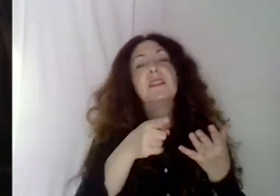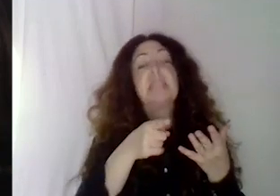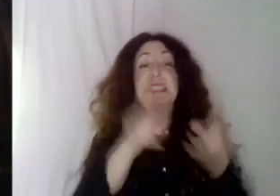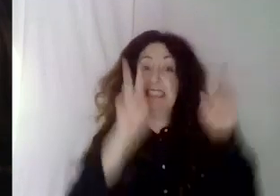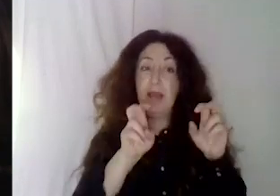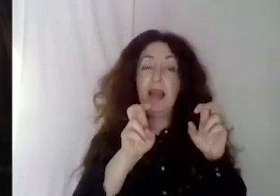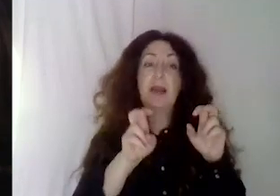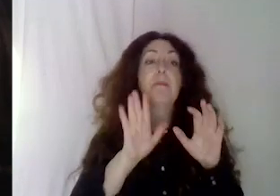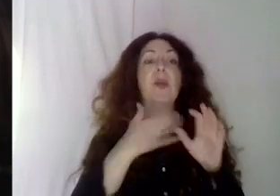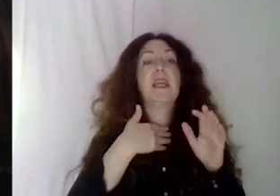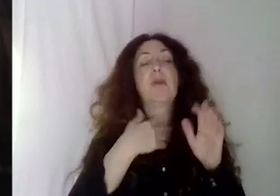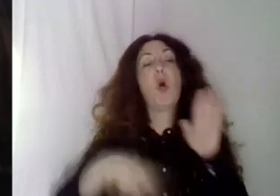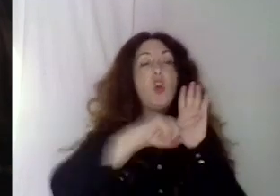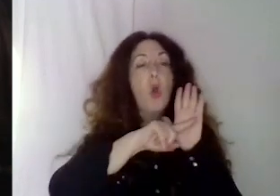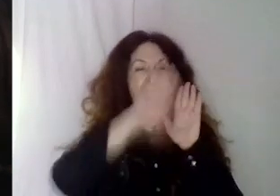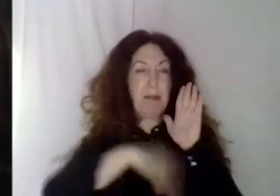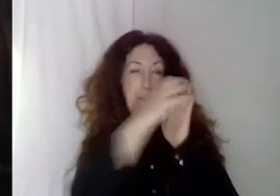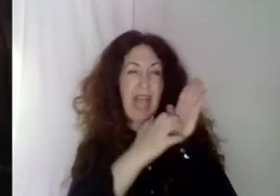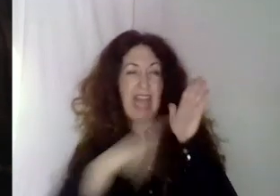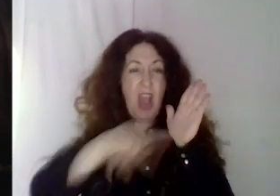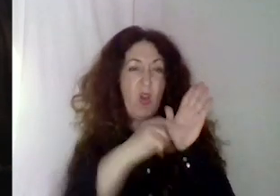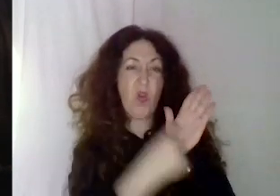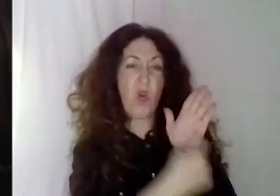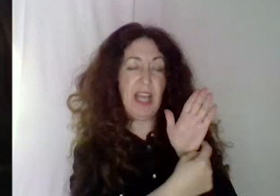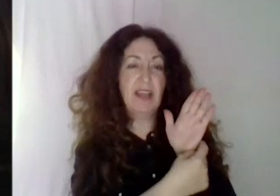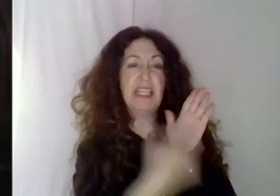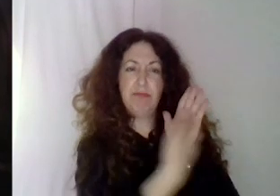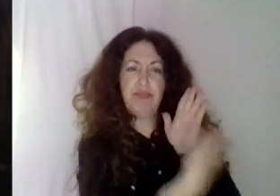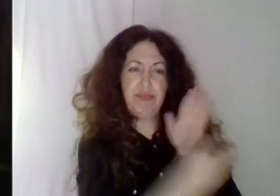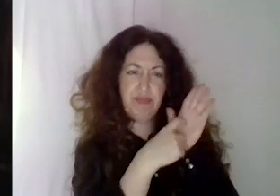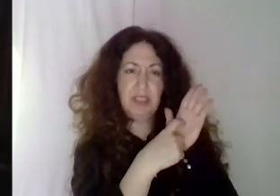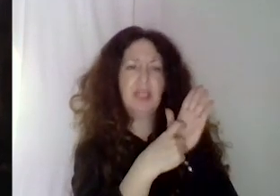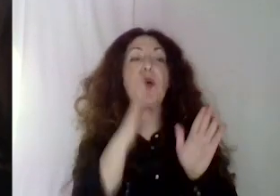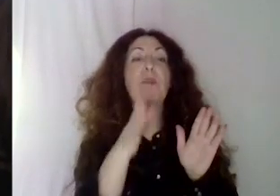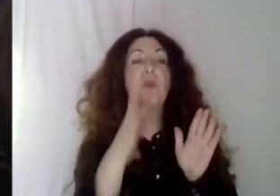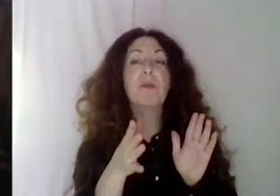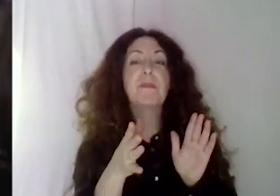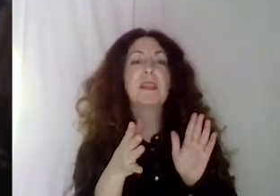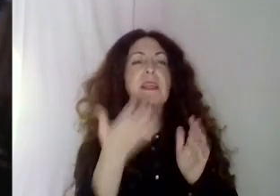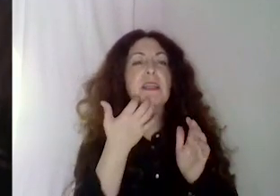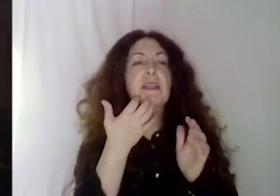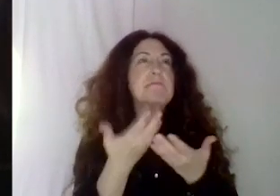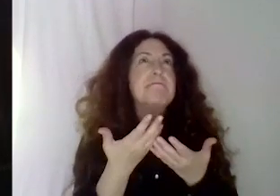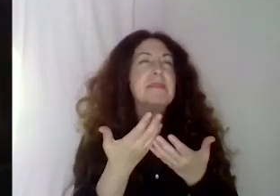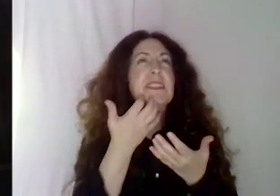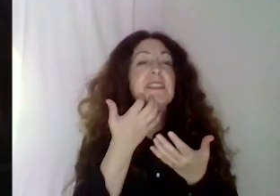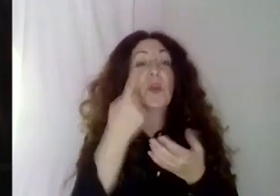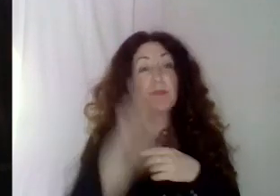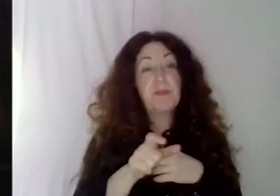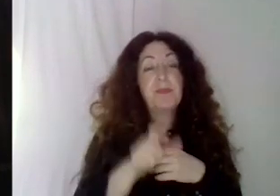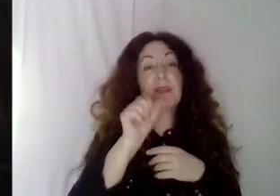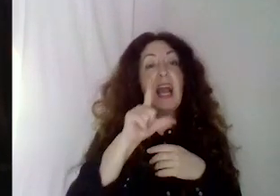ha retado a Javier. Es decir, ¿por qué no hacemos con... Me ha gustado mucho lo del Althusser. Yo estaba en París cuando